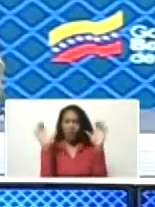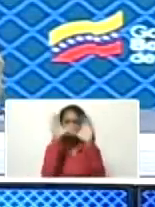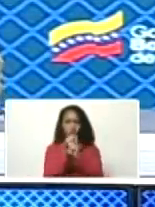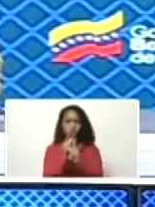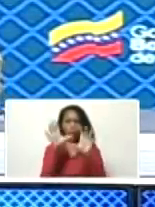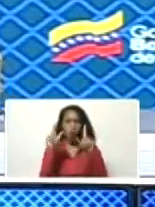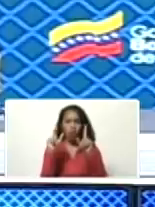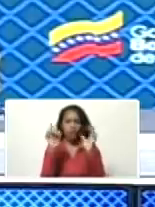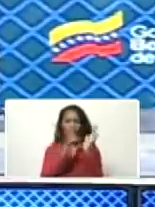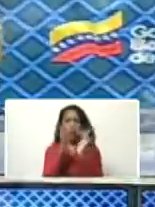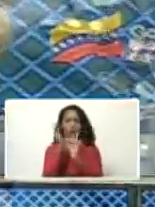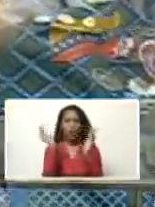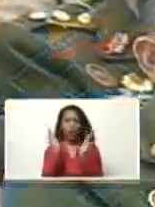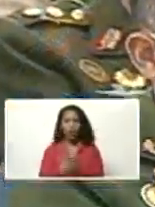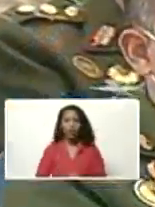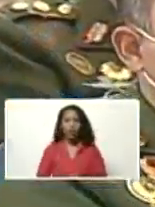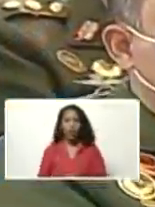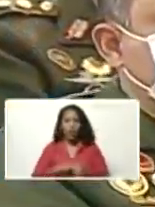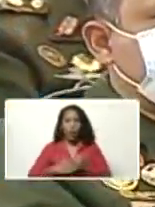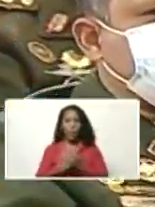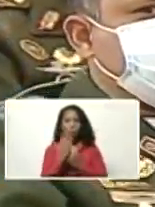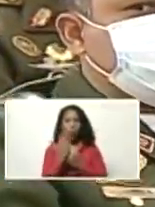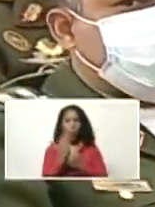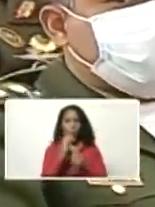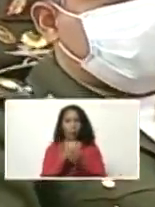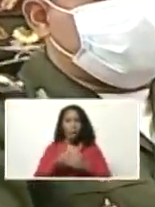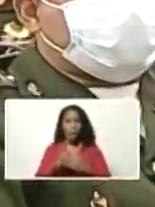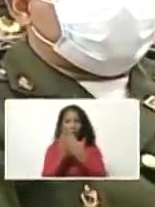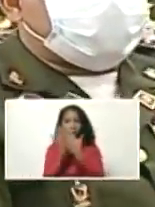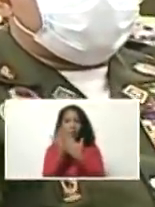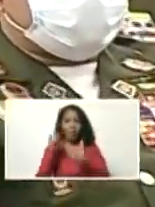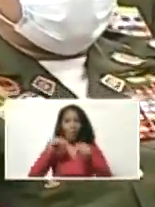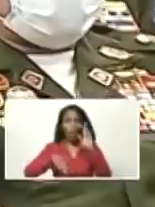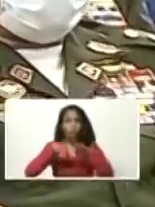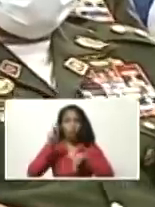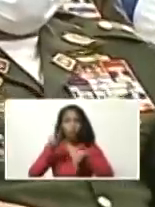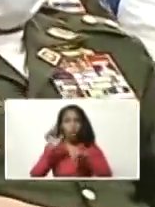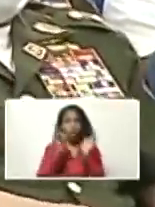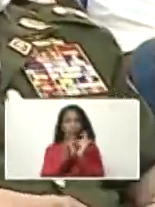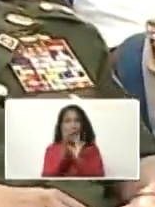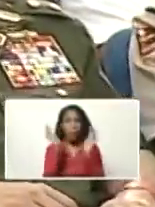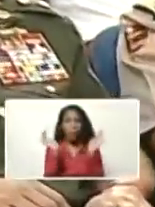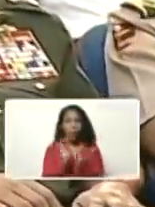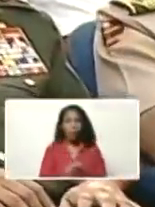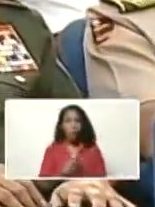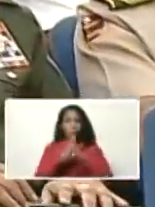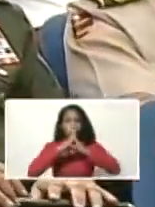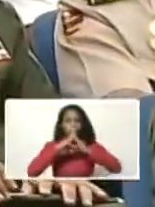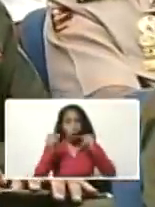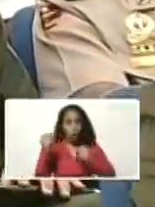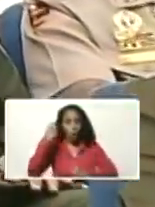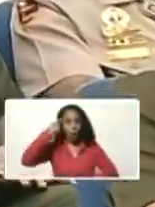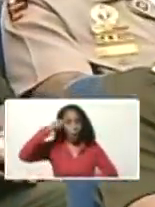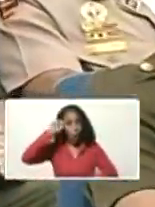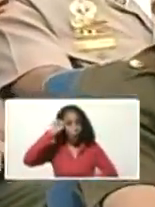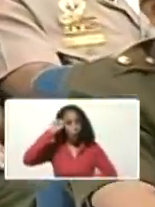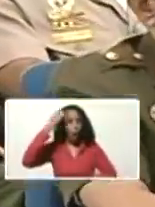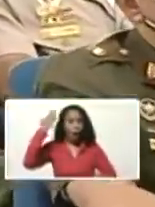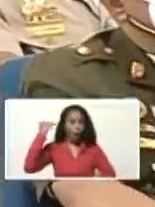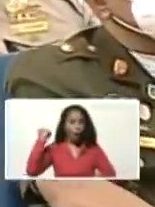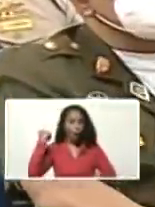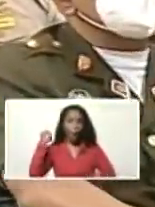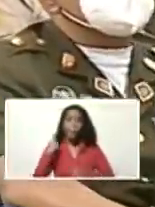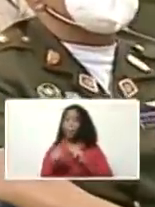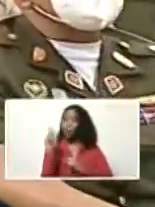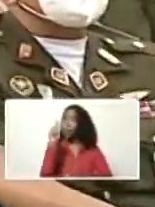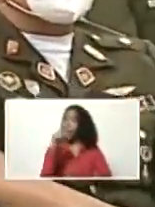abril, de la madrugada y el amanecer del 12 de abril. Todos recordamos, pero